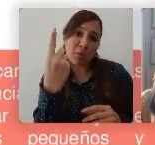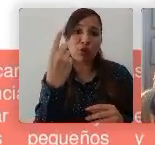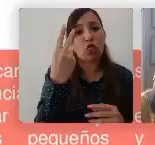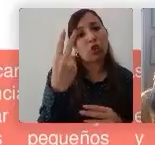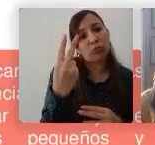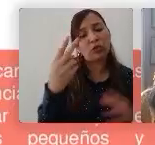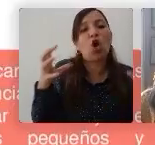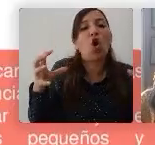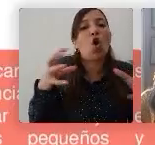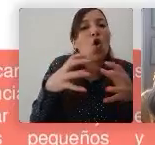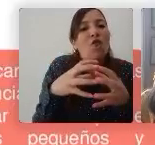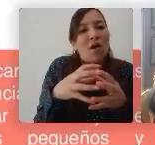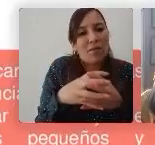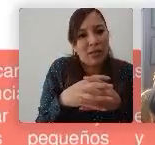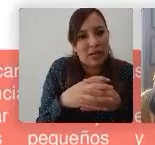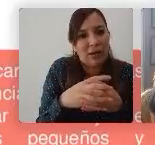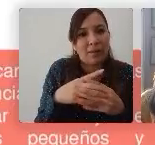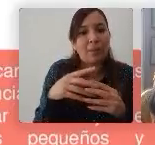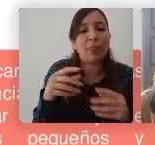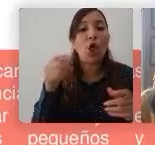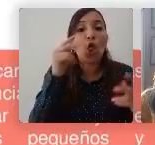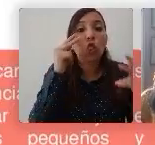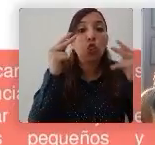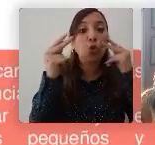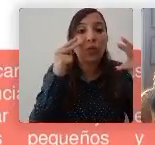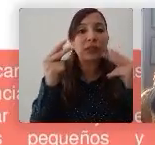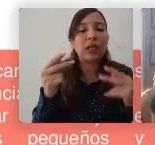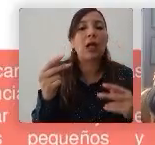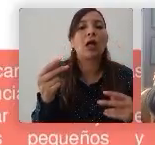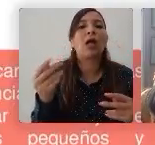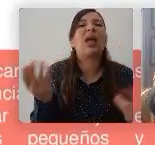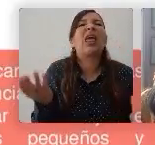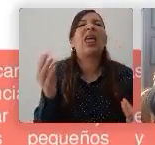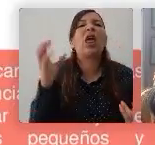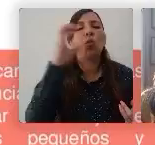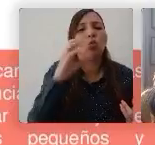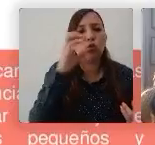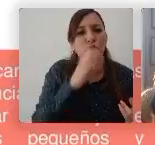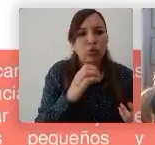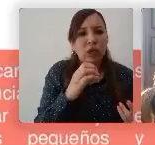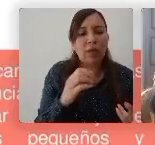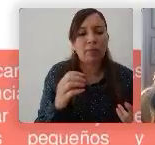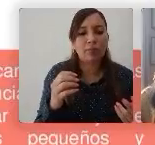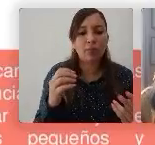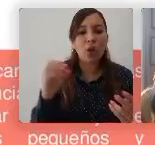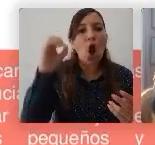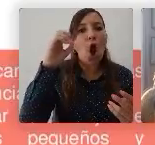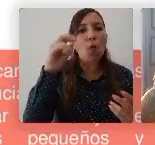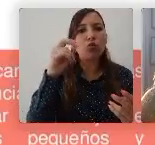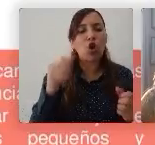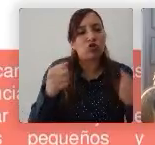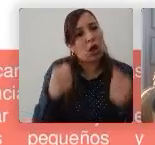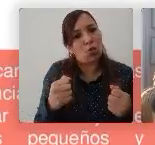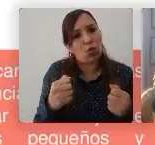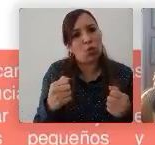hasta el bio cuidado si de cara a la planificación estoy buscando una opción segura de cara a la búsqueda de